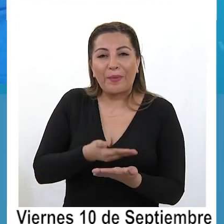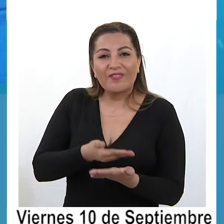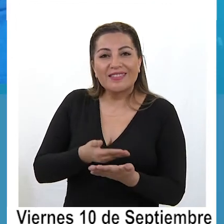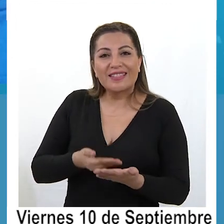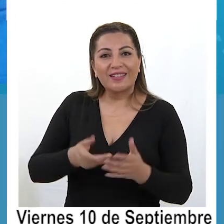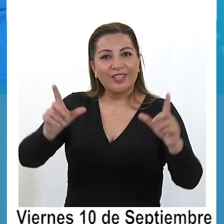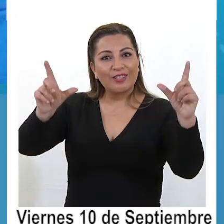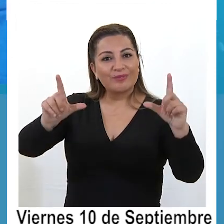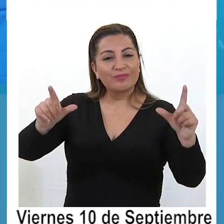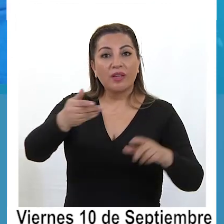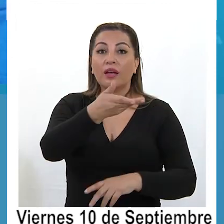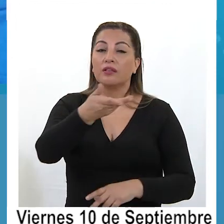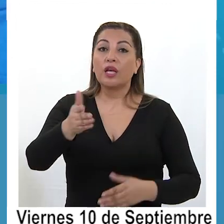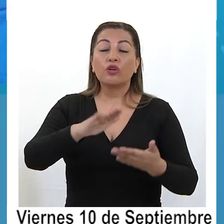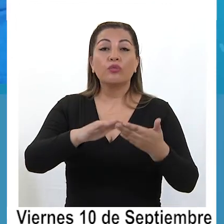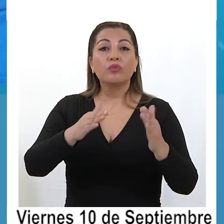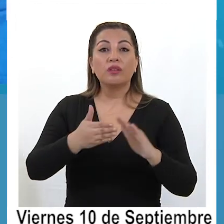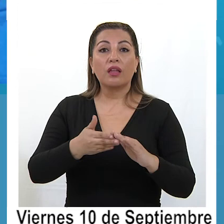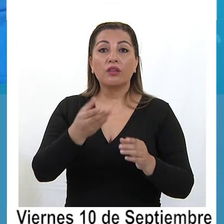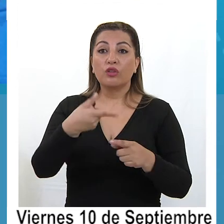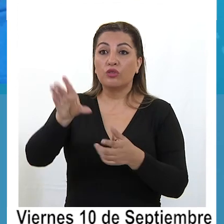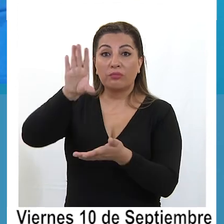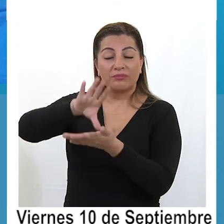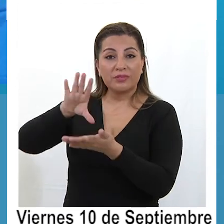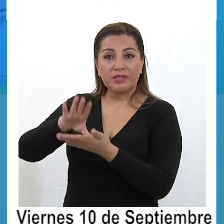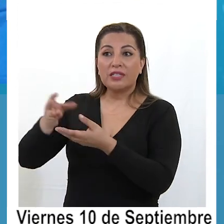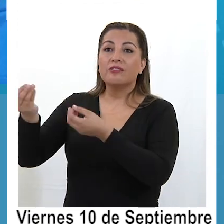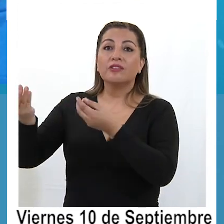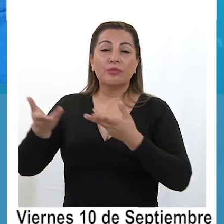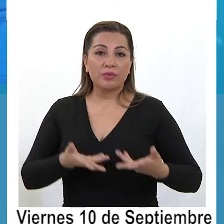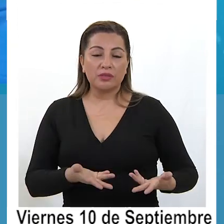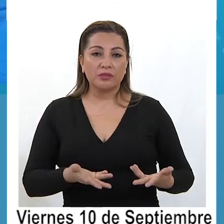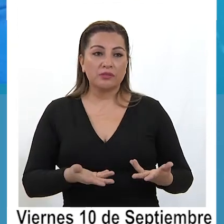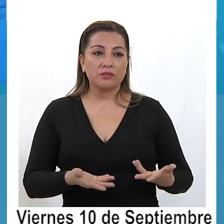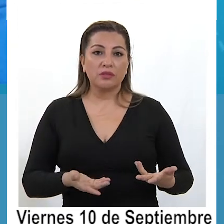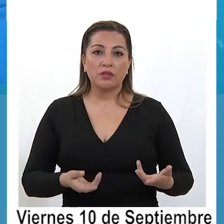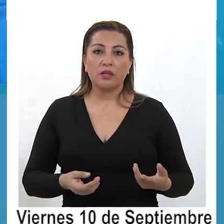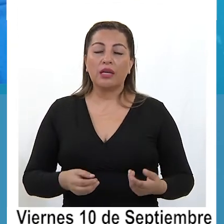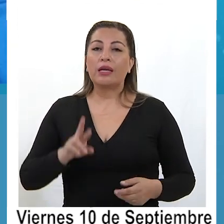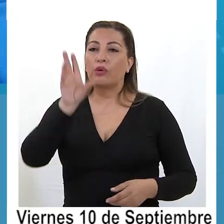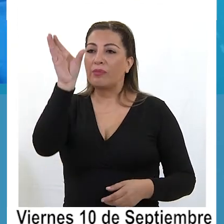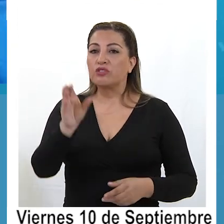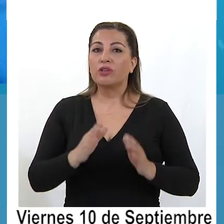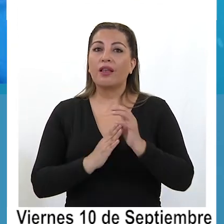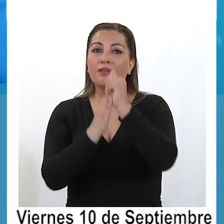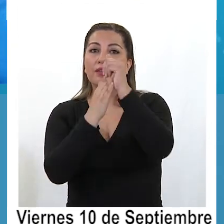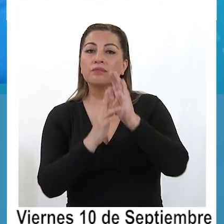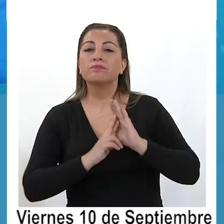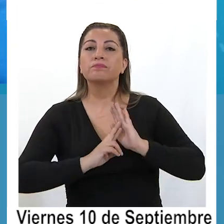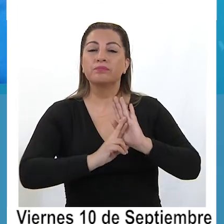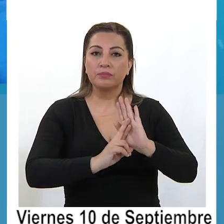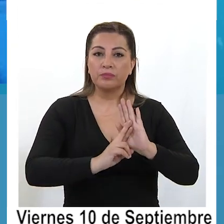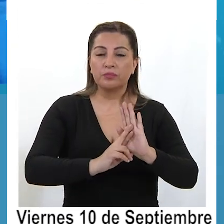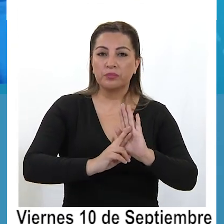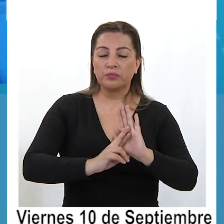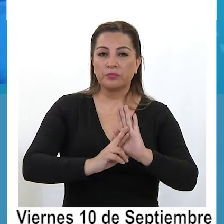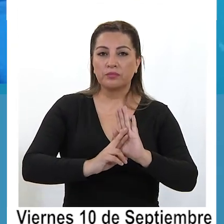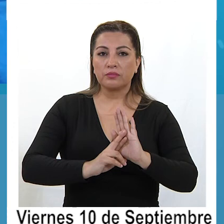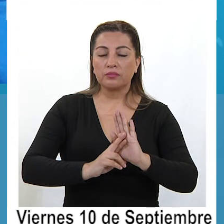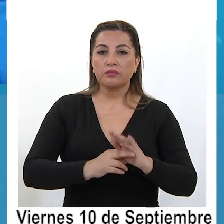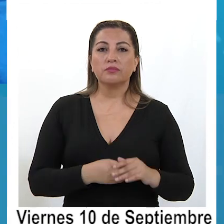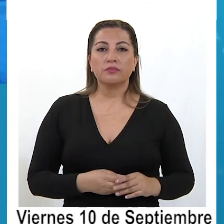la instancia, invitando a las comunidades migrantes que por intermedio de su representatividad inviten a